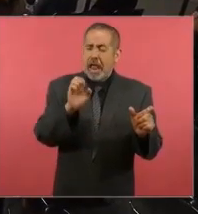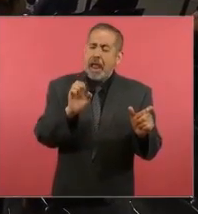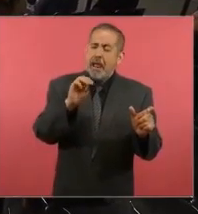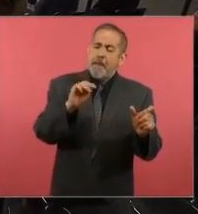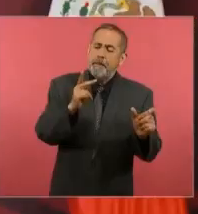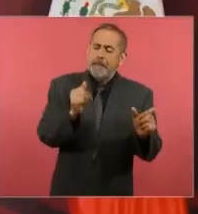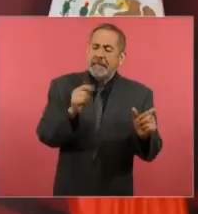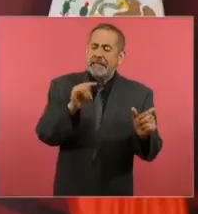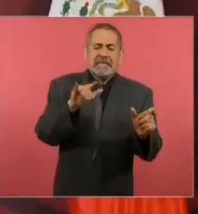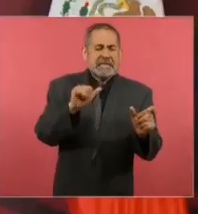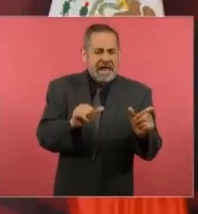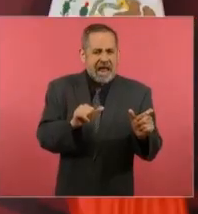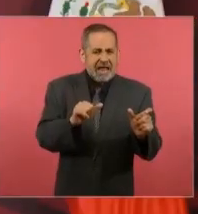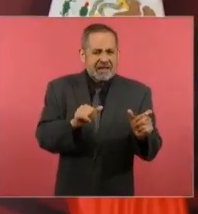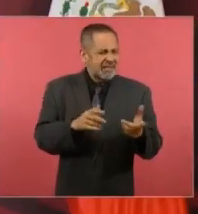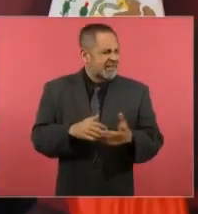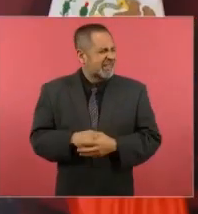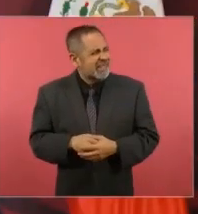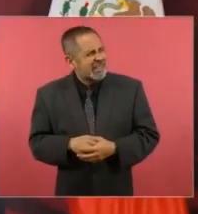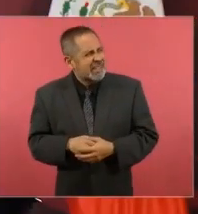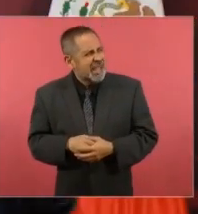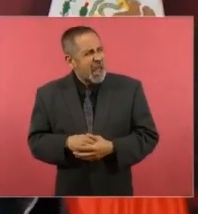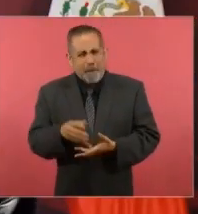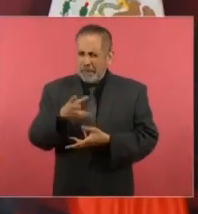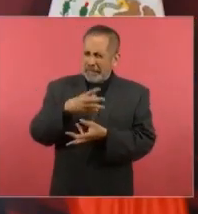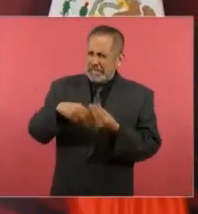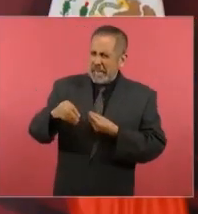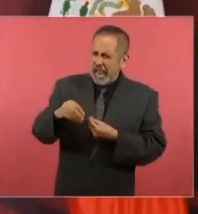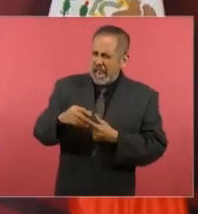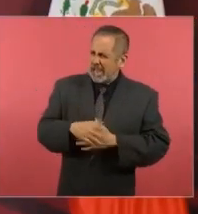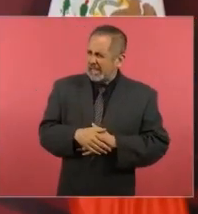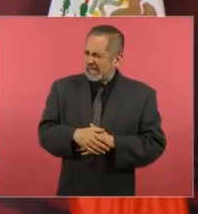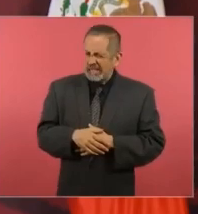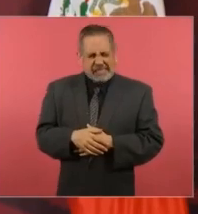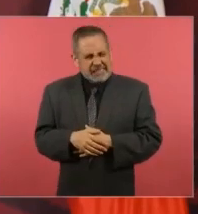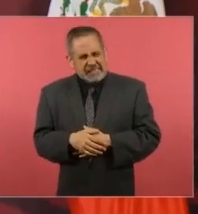Empatía. ¿Qué cosa? Pues,